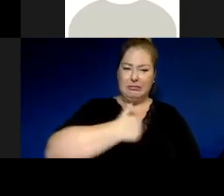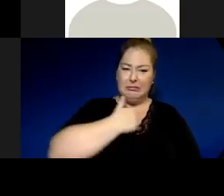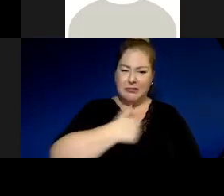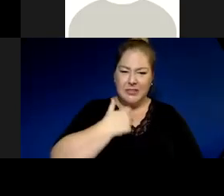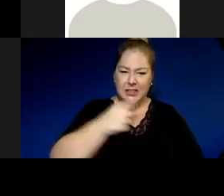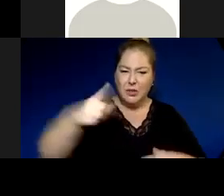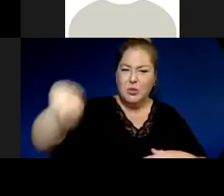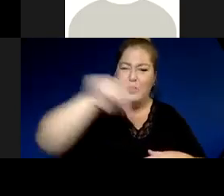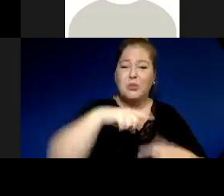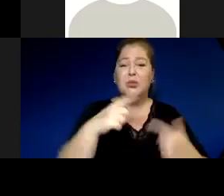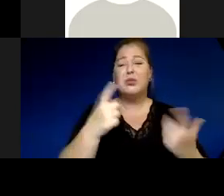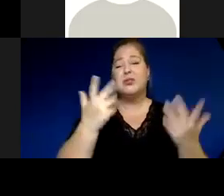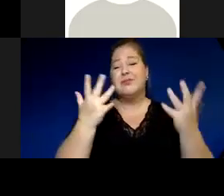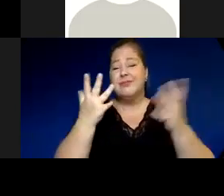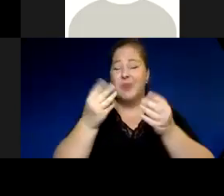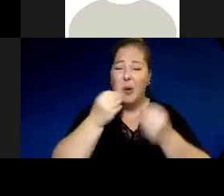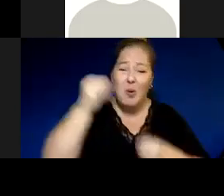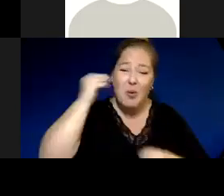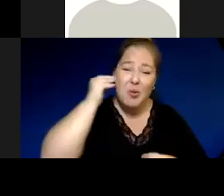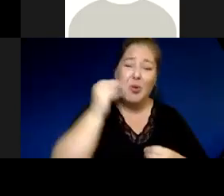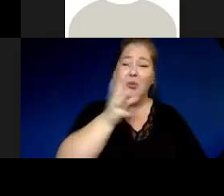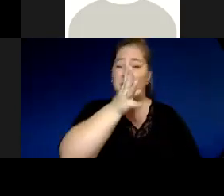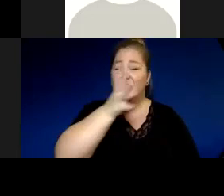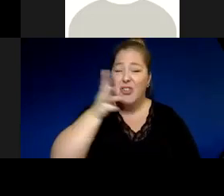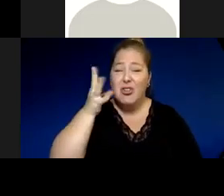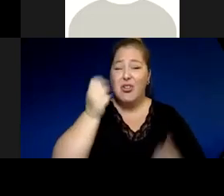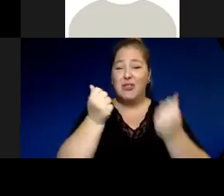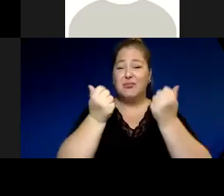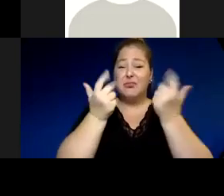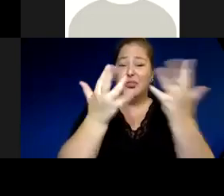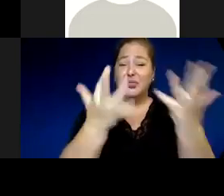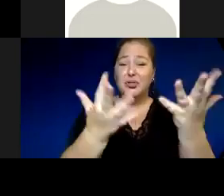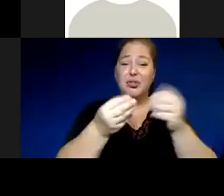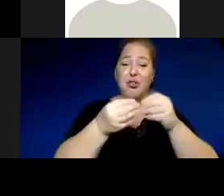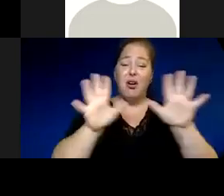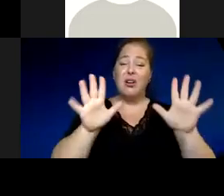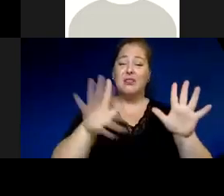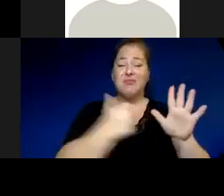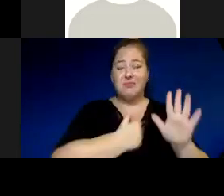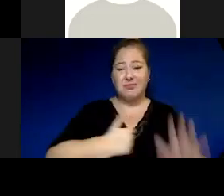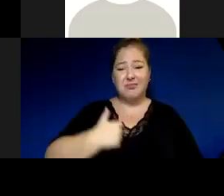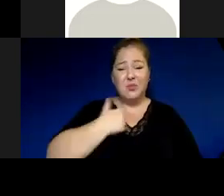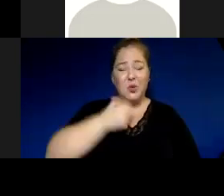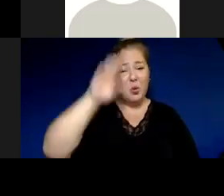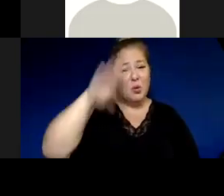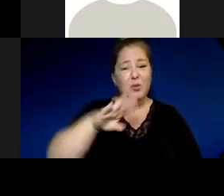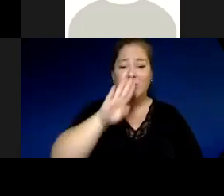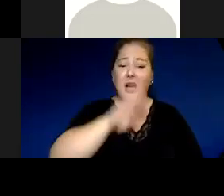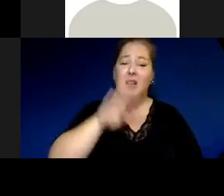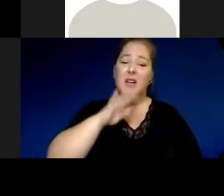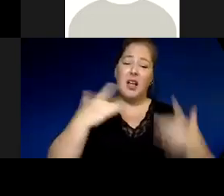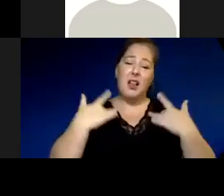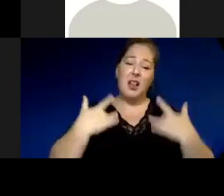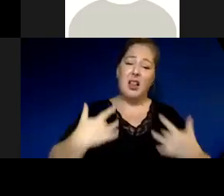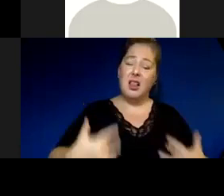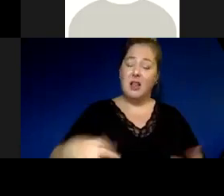nos sentimos muy mal de tantas personas que están perdiendo sus casas, sus hogares, ante las